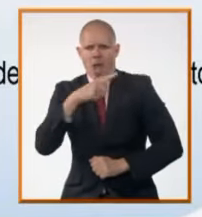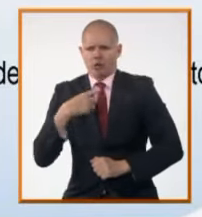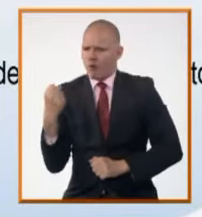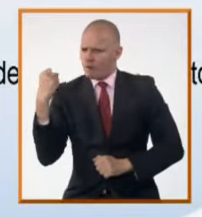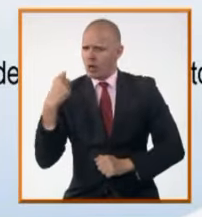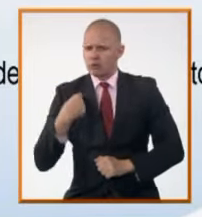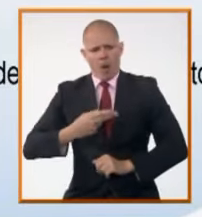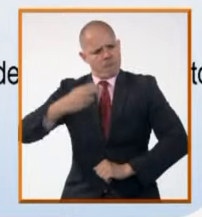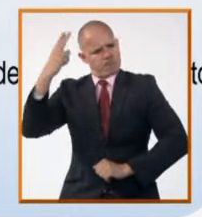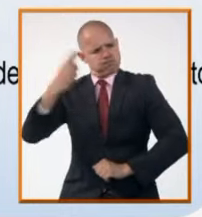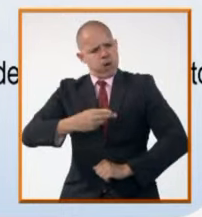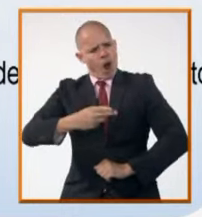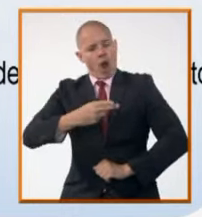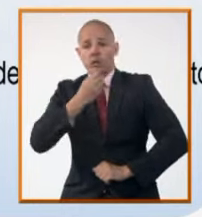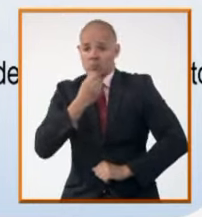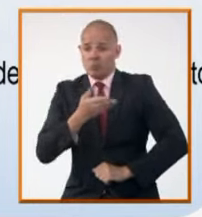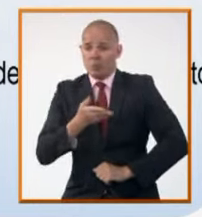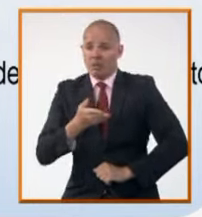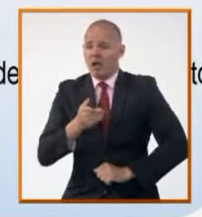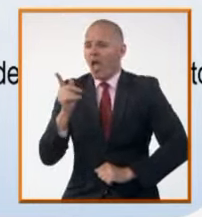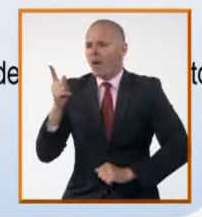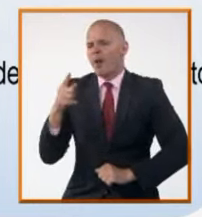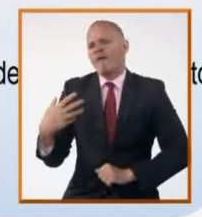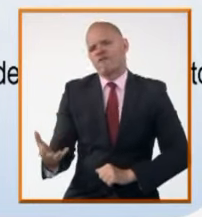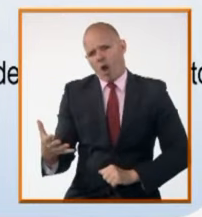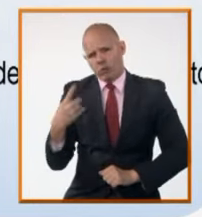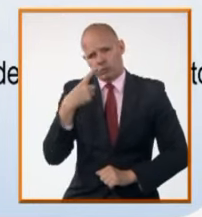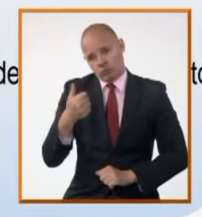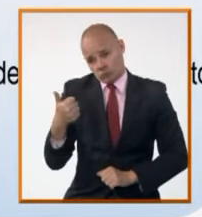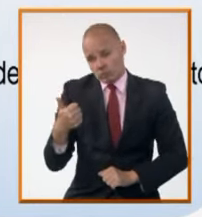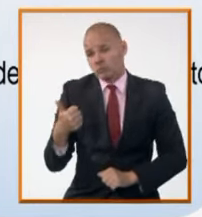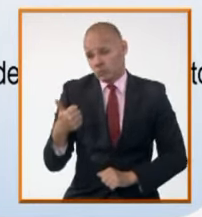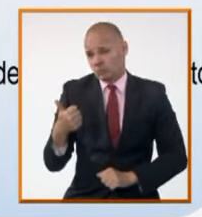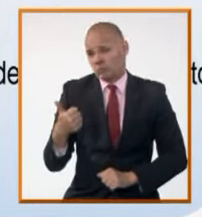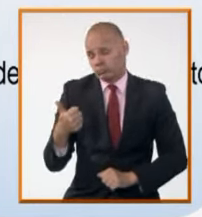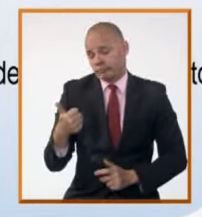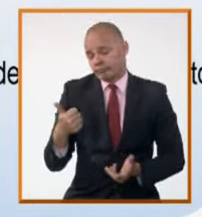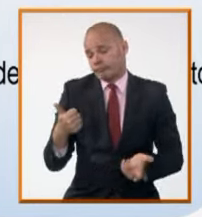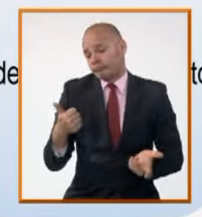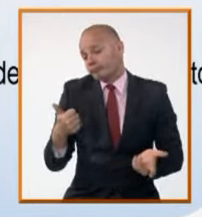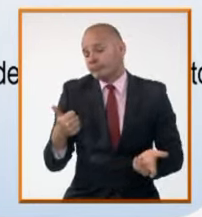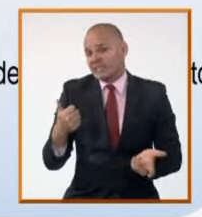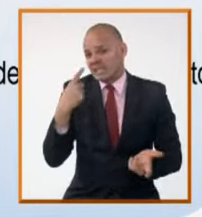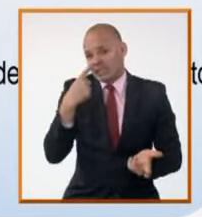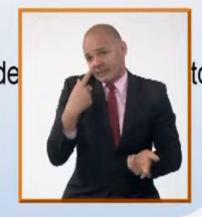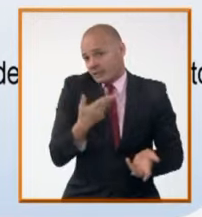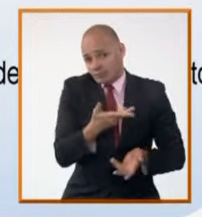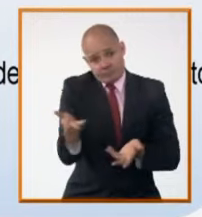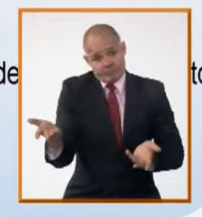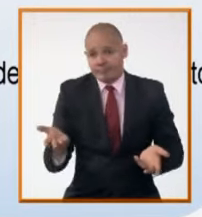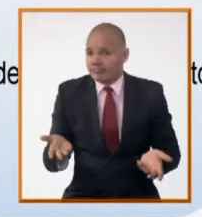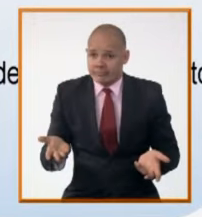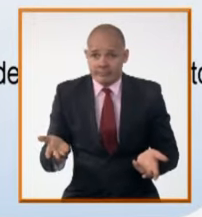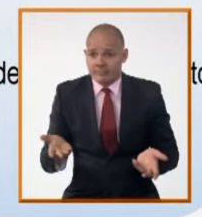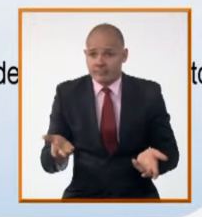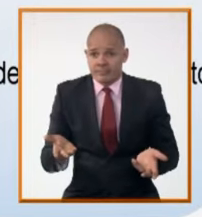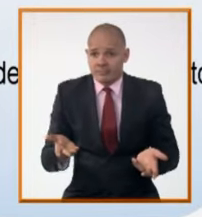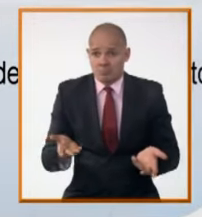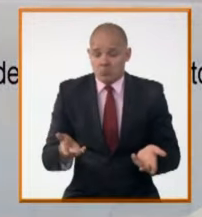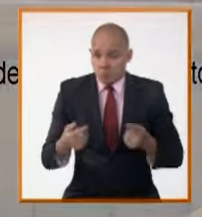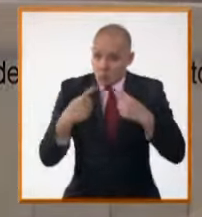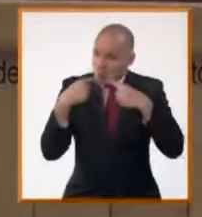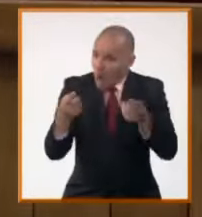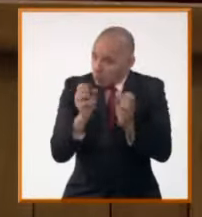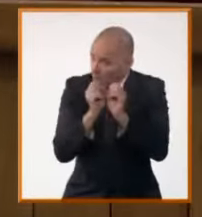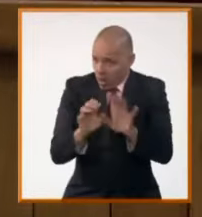actividades sobre los sectores ramales y otras actividades de la economía y los servicios. Y eso es una cuestión que